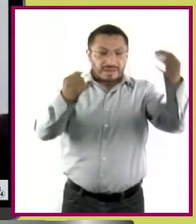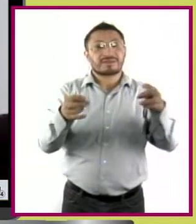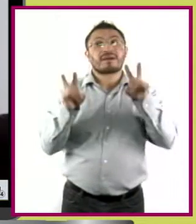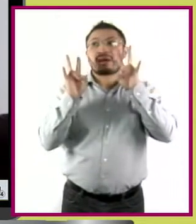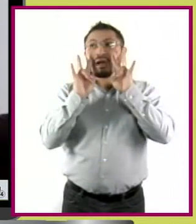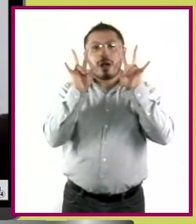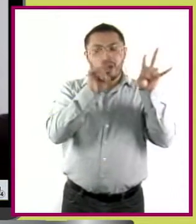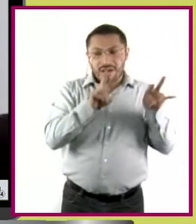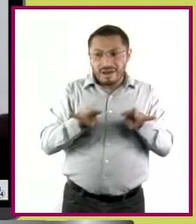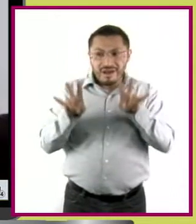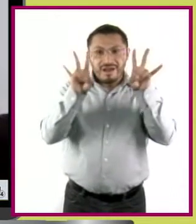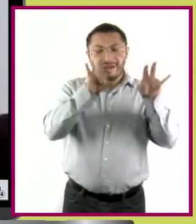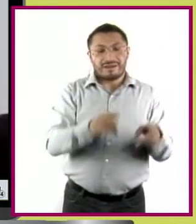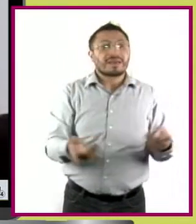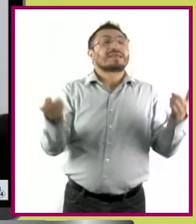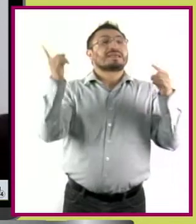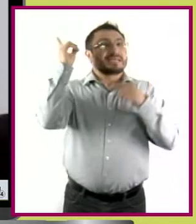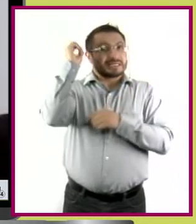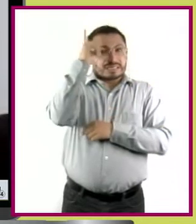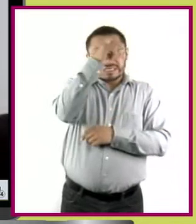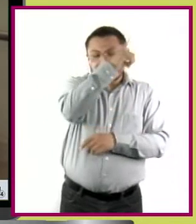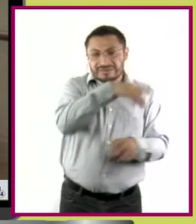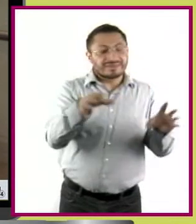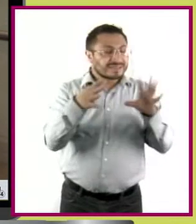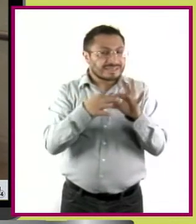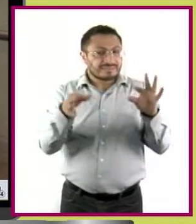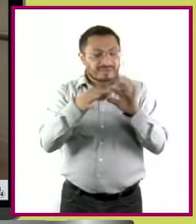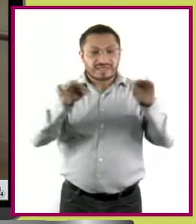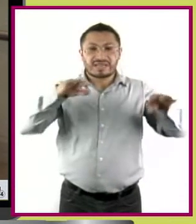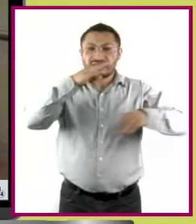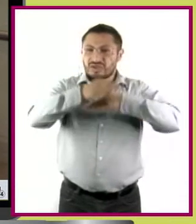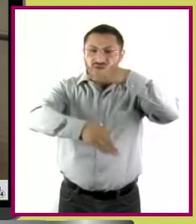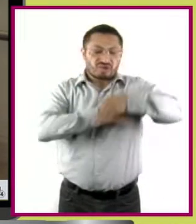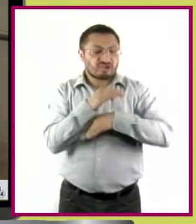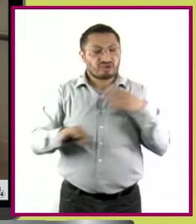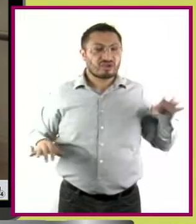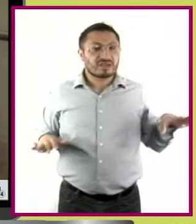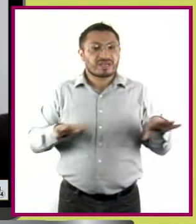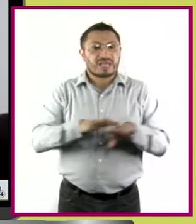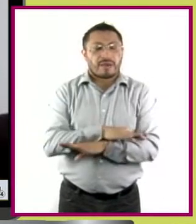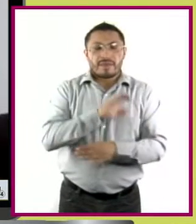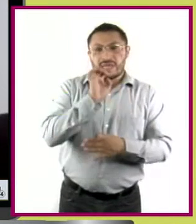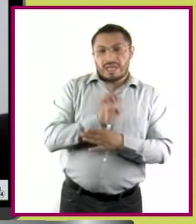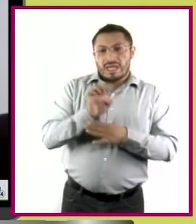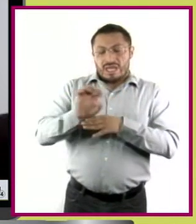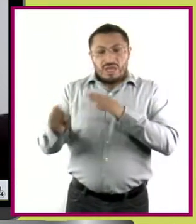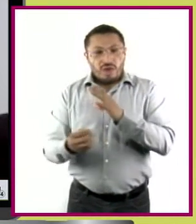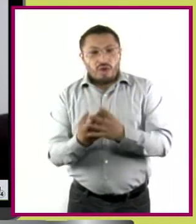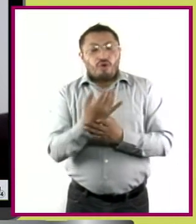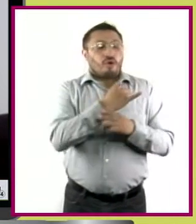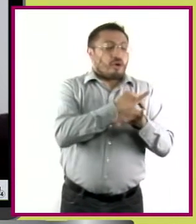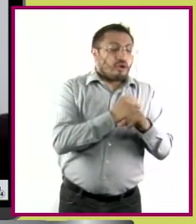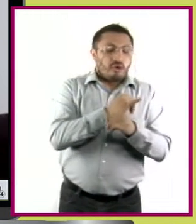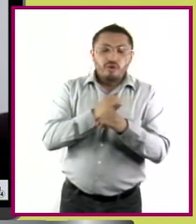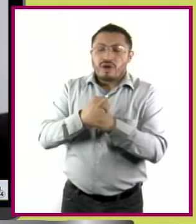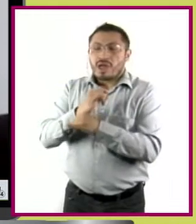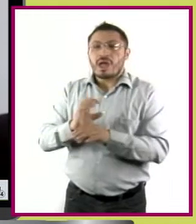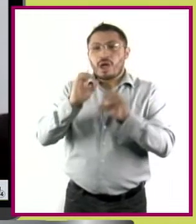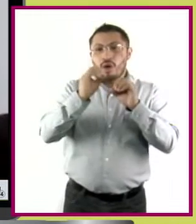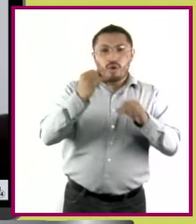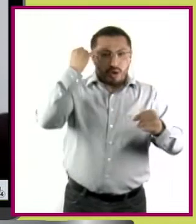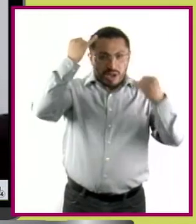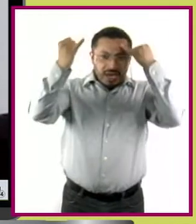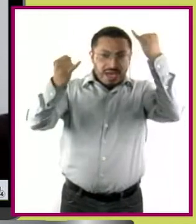el mundo es completamente cambiante, lo cual genera nuevas investigaciones o nuevos puntos de